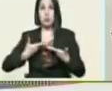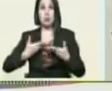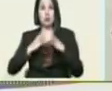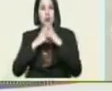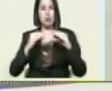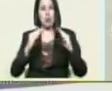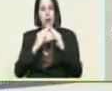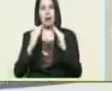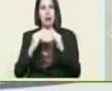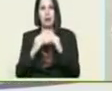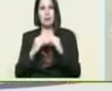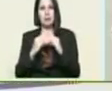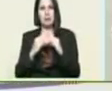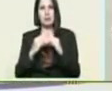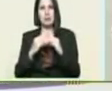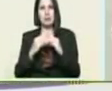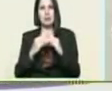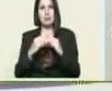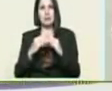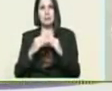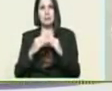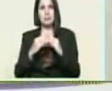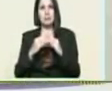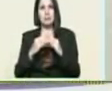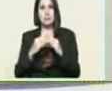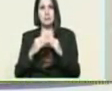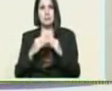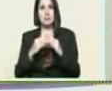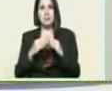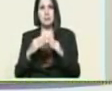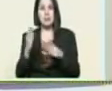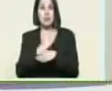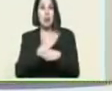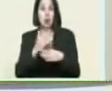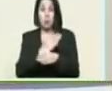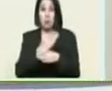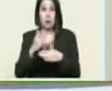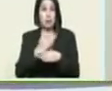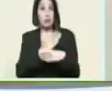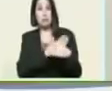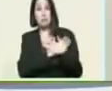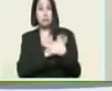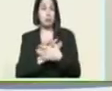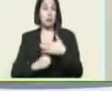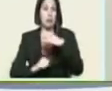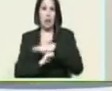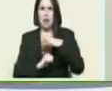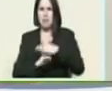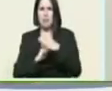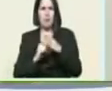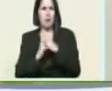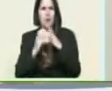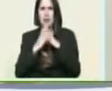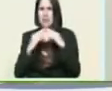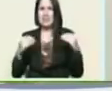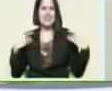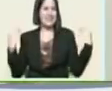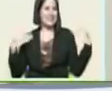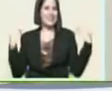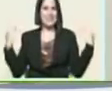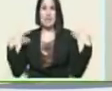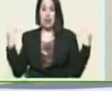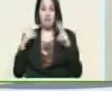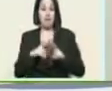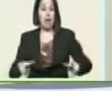los hogares, un espíritu especial del compartir, de la solidaridad, de la alegría, del valor